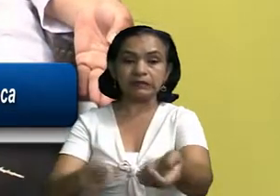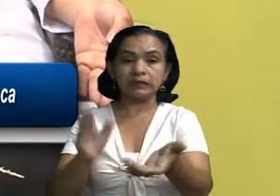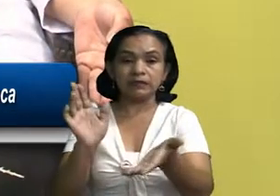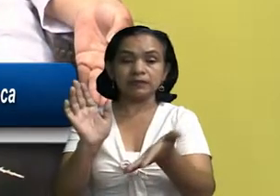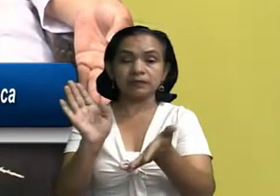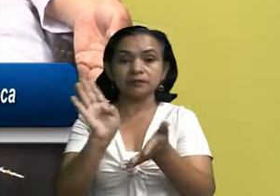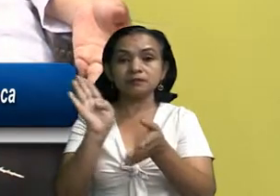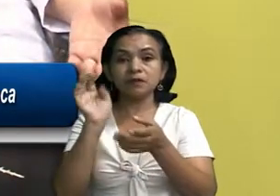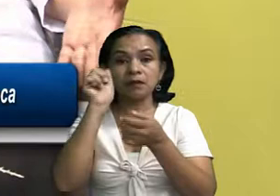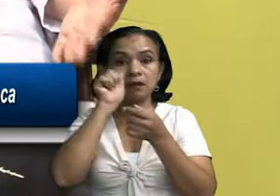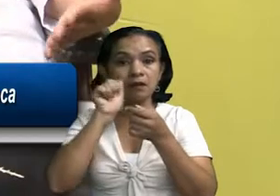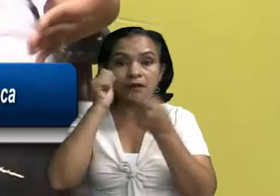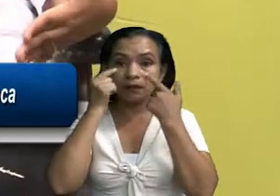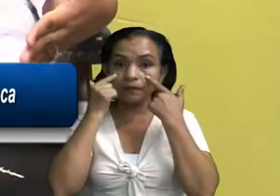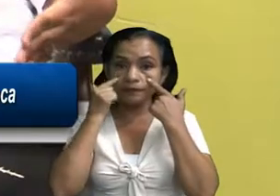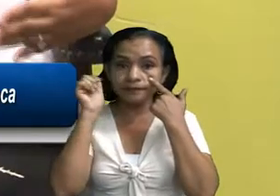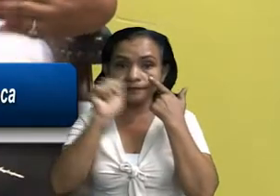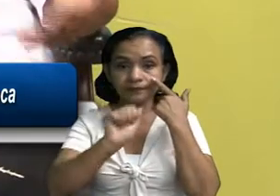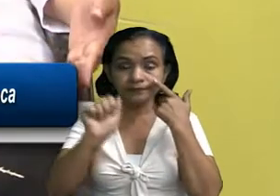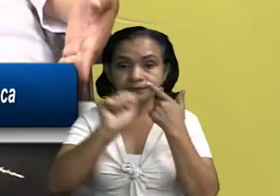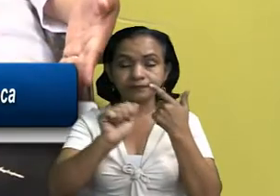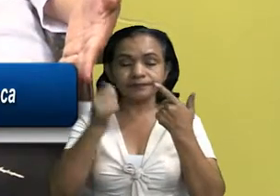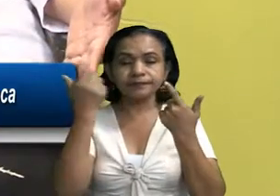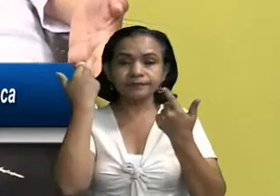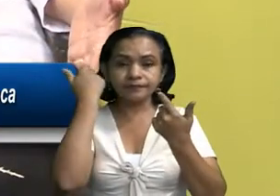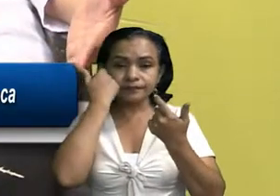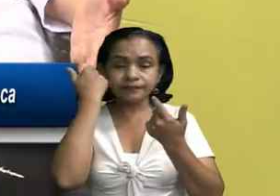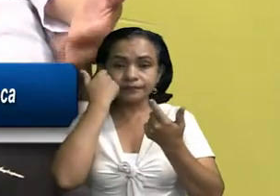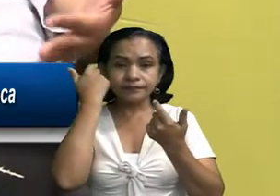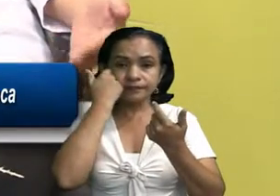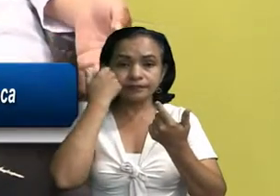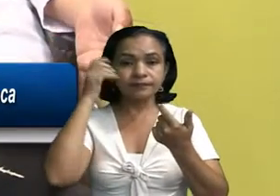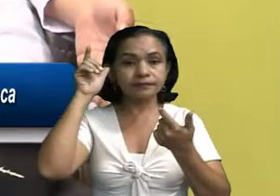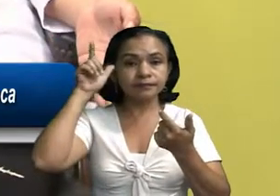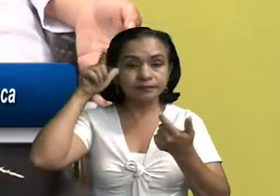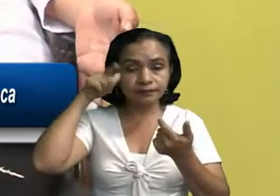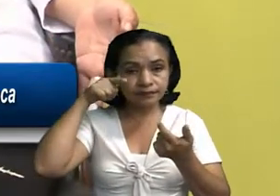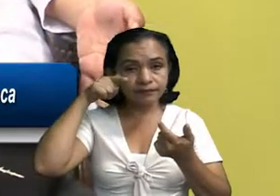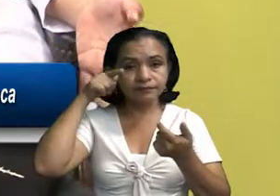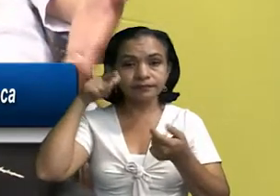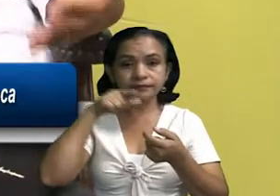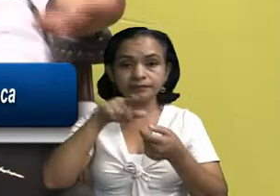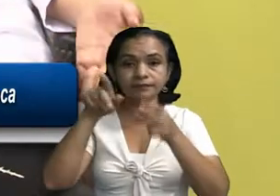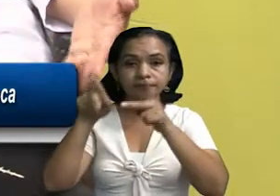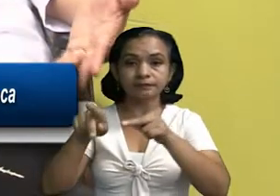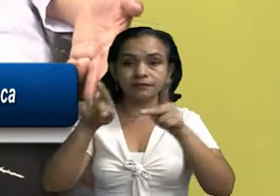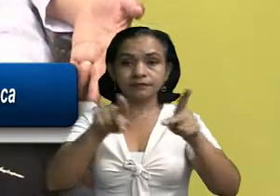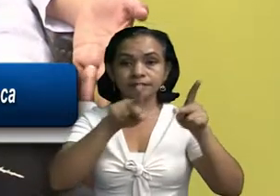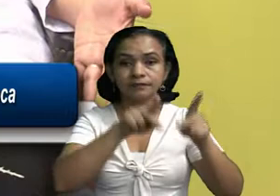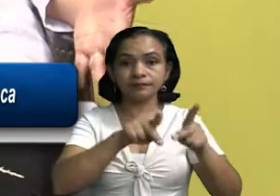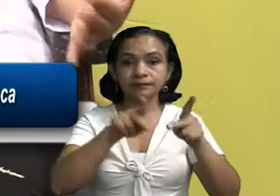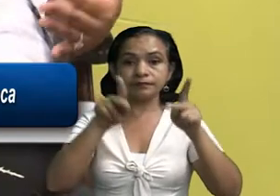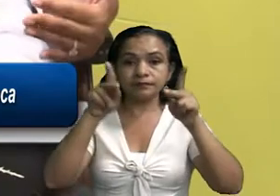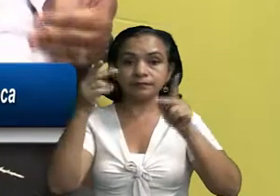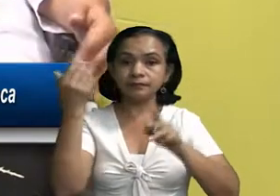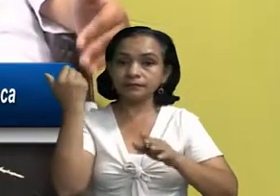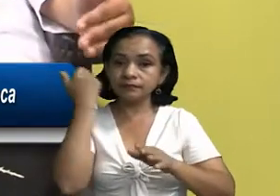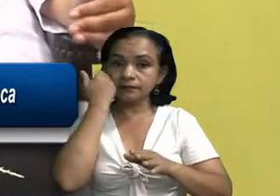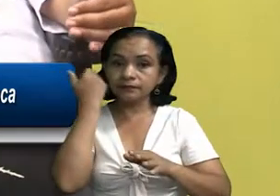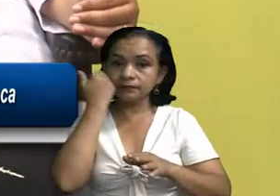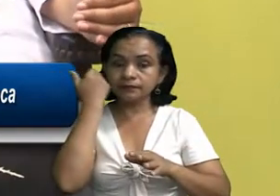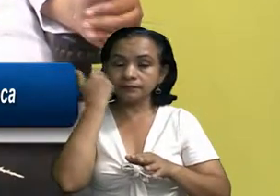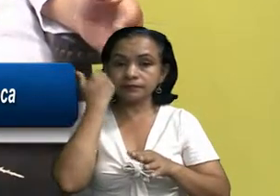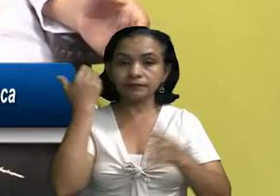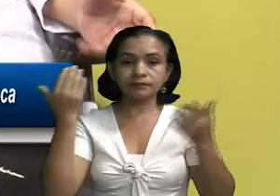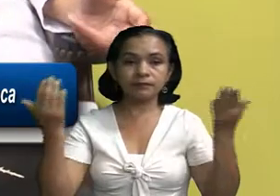inmunodeficiencia humana, cuando tenemos enfermedades renales crónicas en pacientes que están en hemodiálisis, y también pacientes que están en